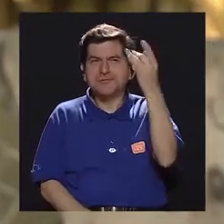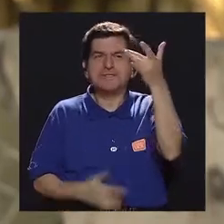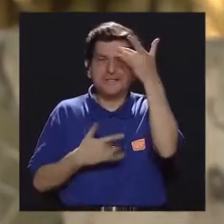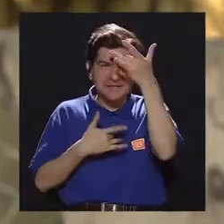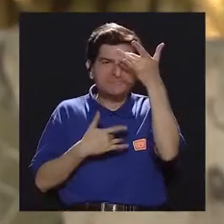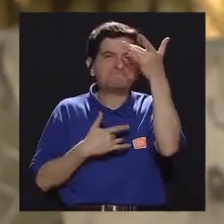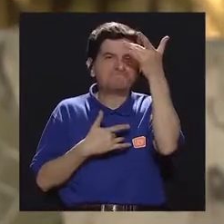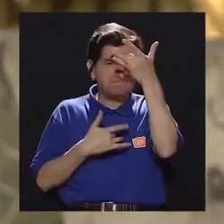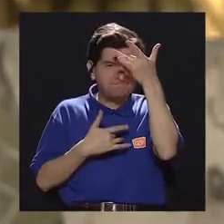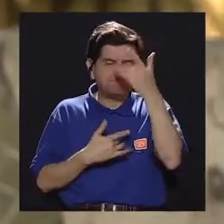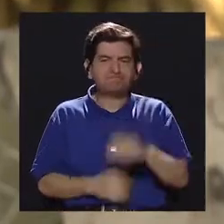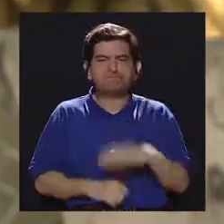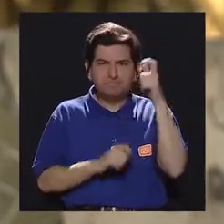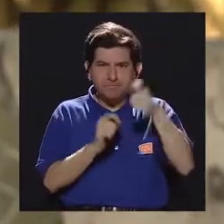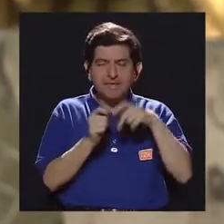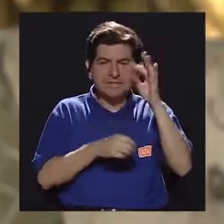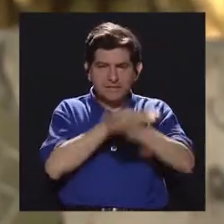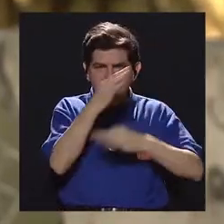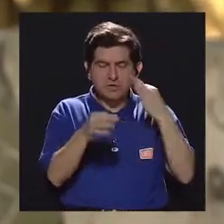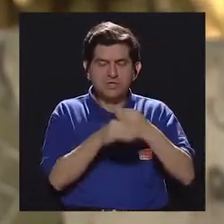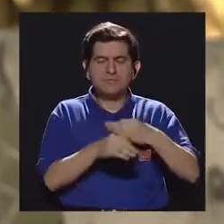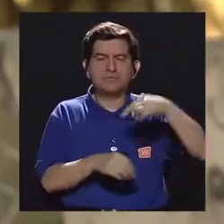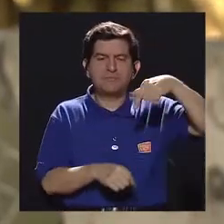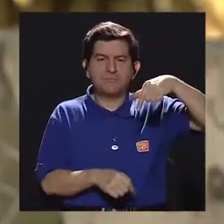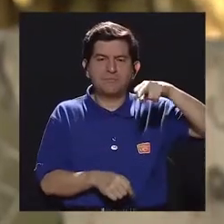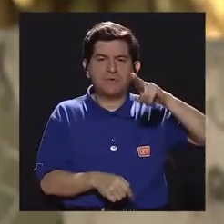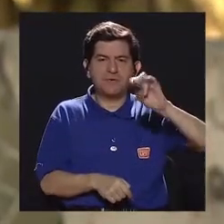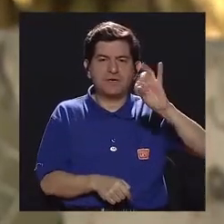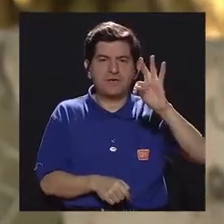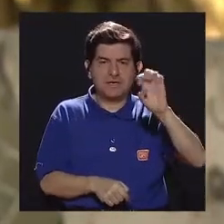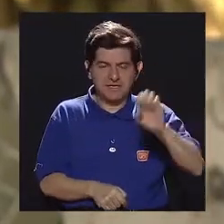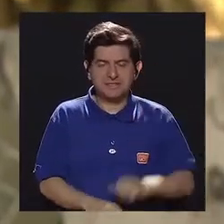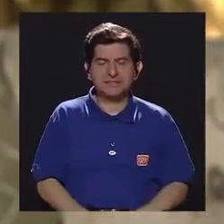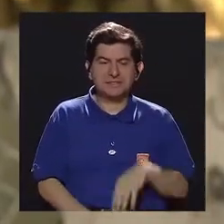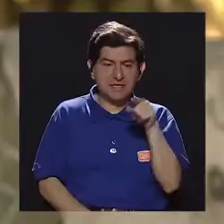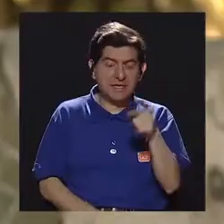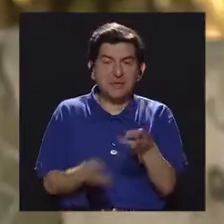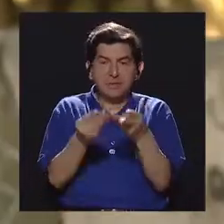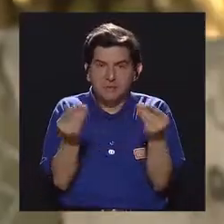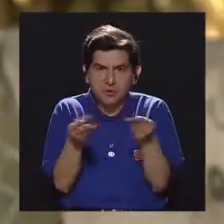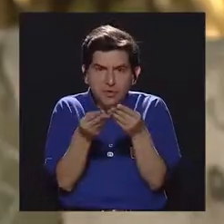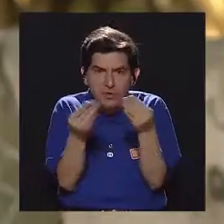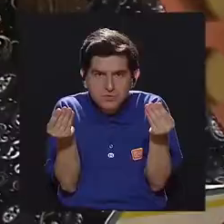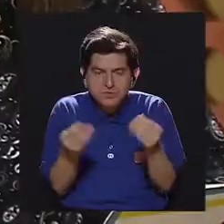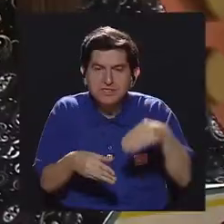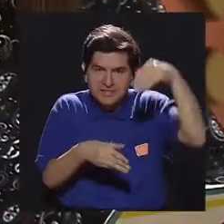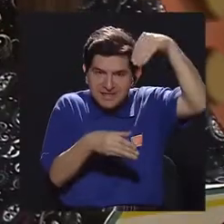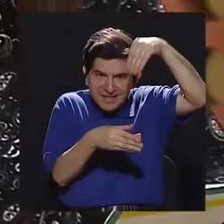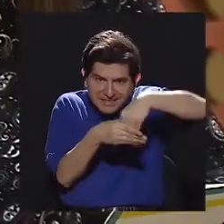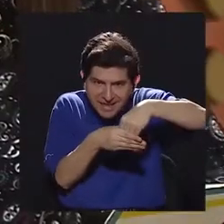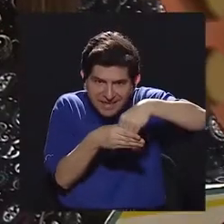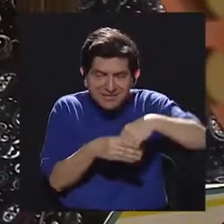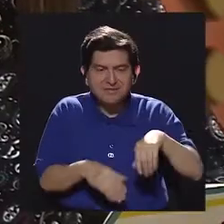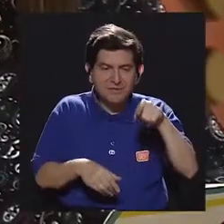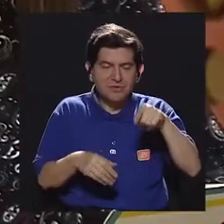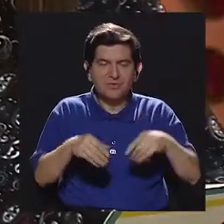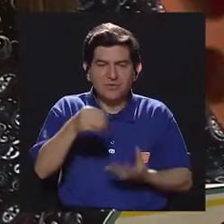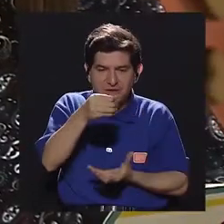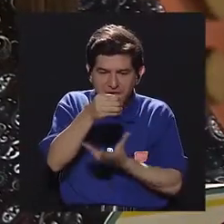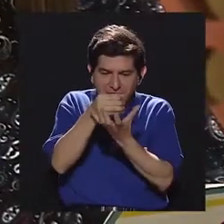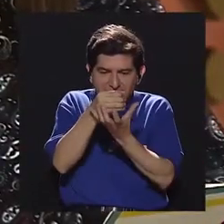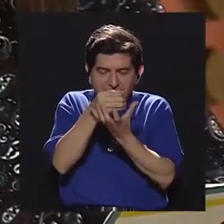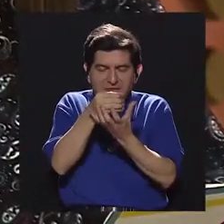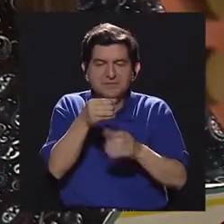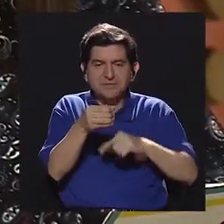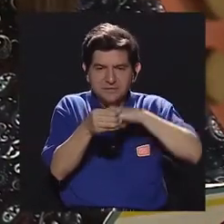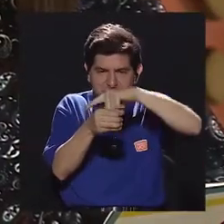sugestivo de patología. Hay específicamente un tipo de quiste que se llama quiste dentígero, que es un quiste que se produce dentro de esos tejidos que forman